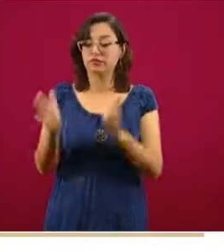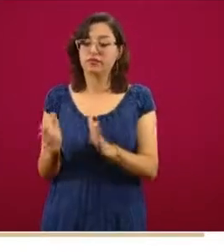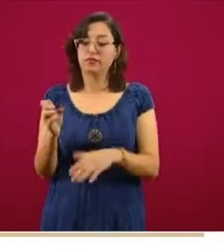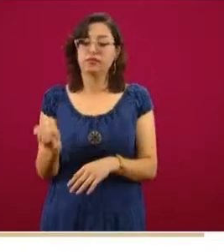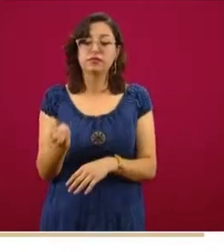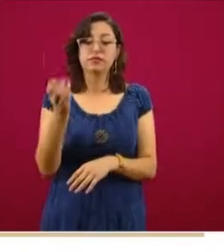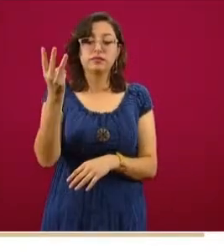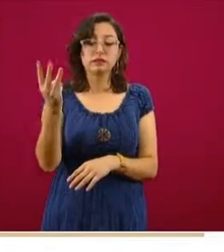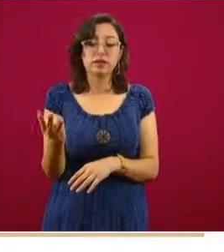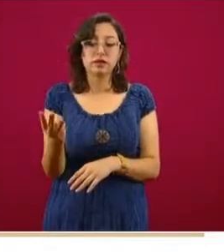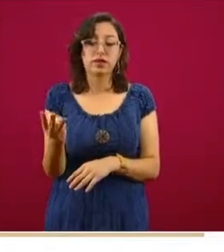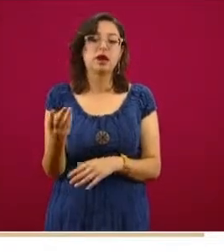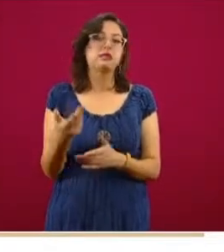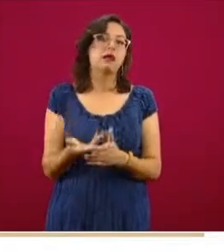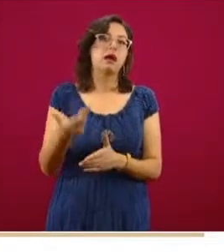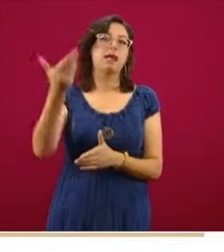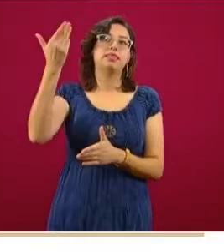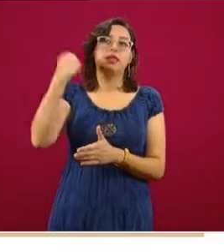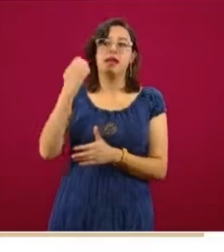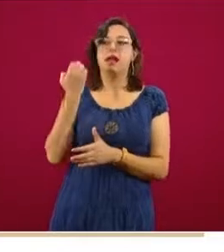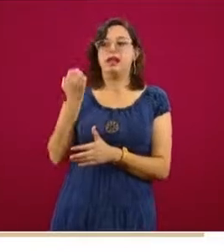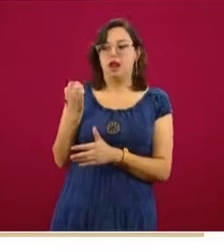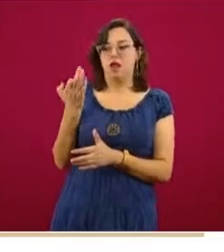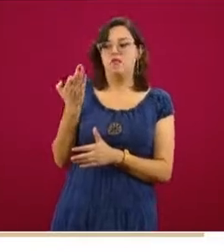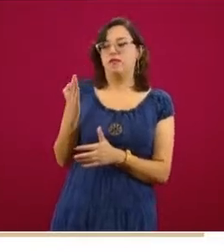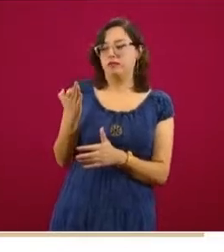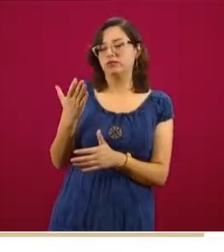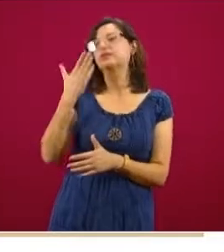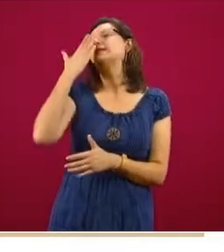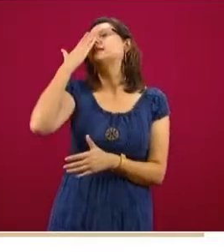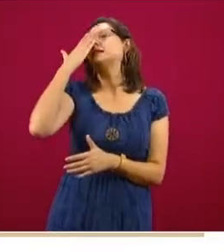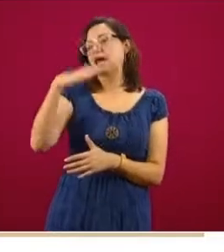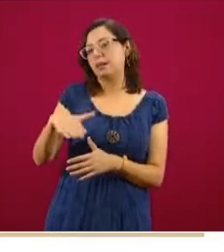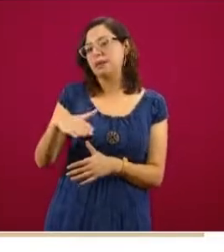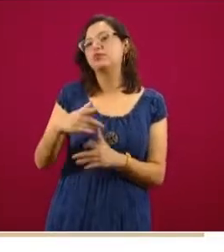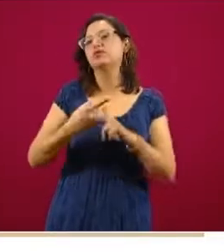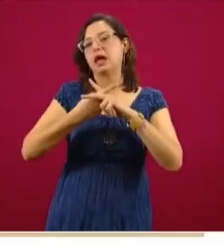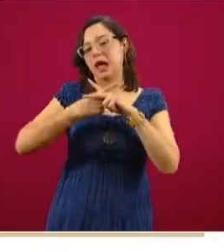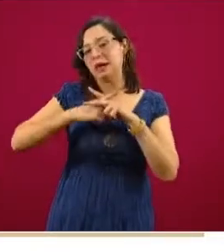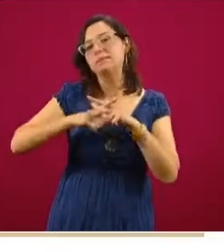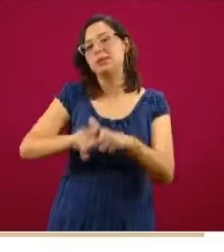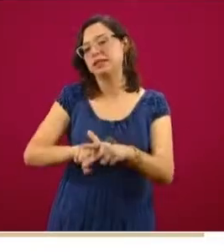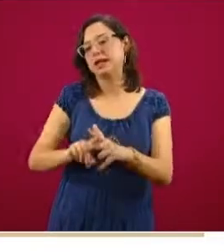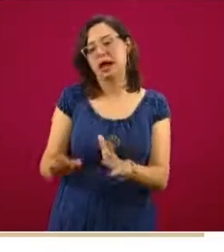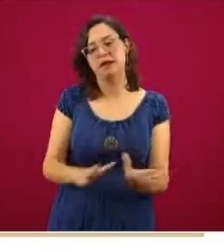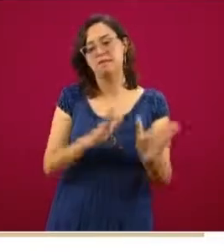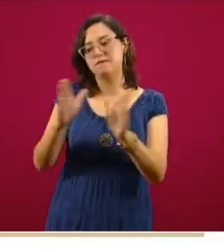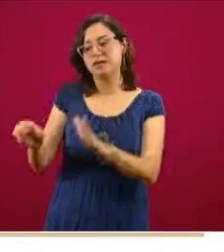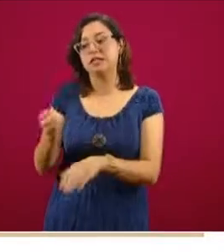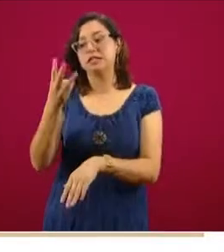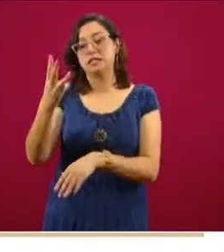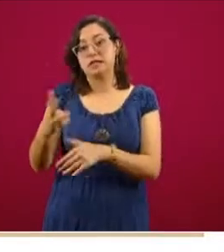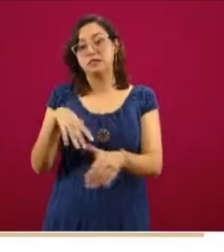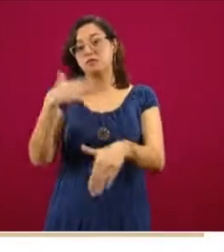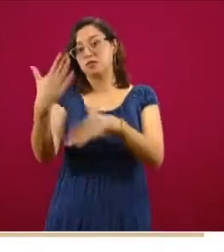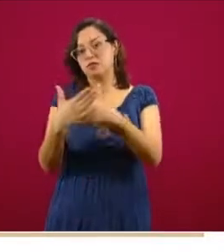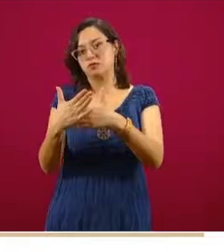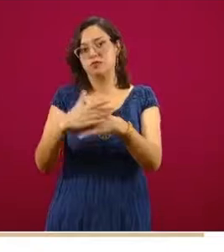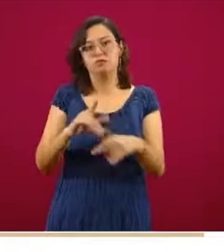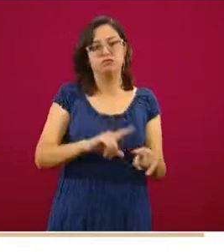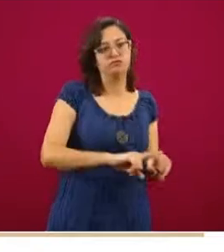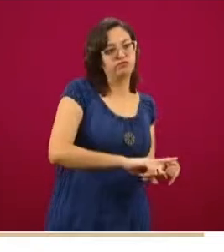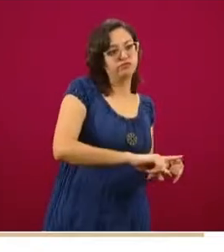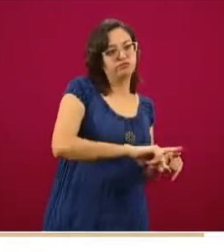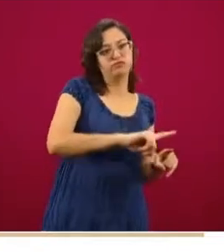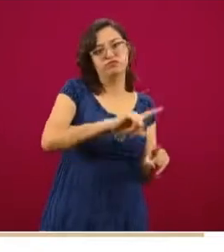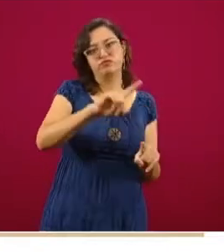desde prácticamente enero-febrero se decía es el inicio de la curva, en este caso viéndolo como un componente nacional para